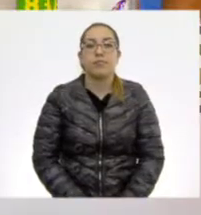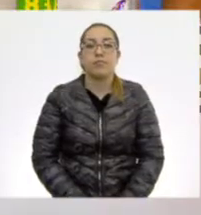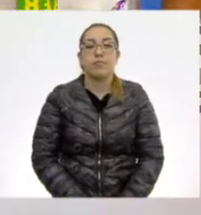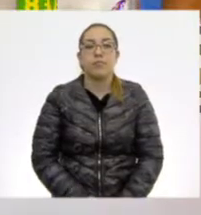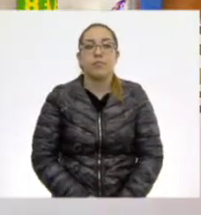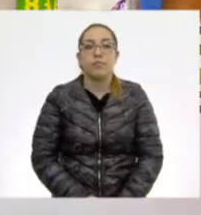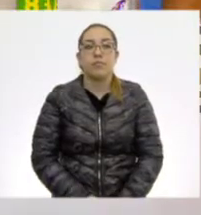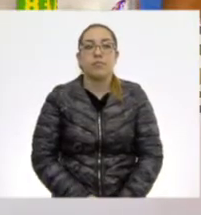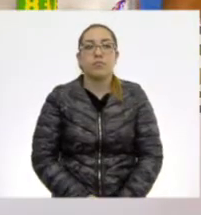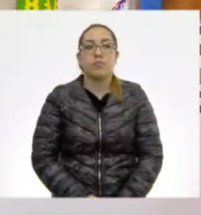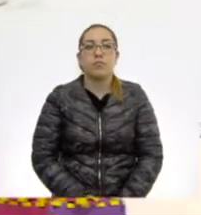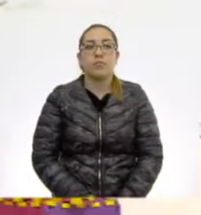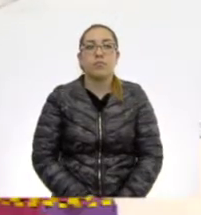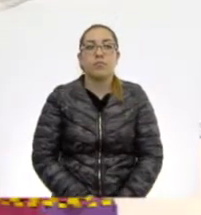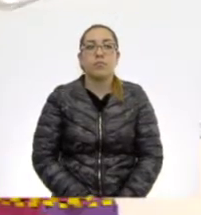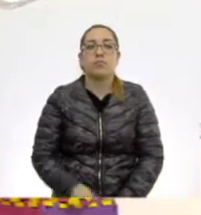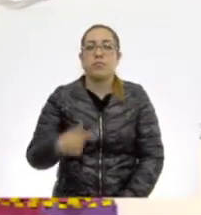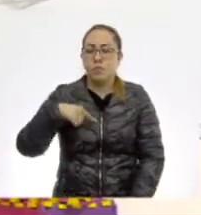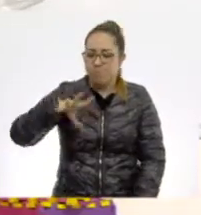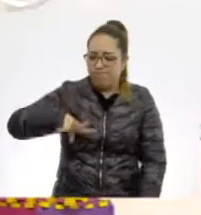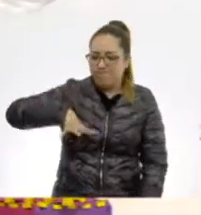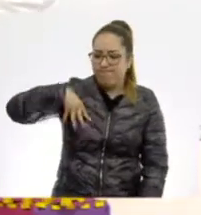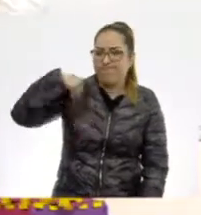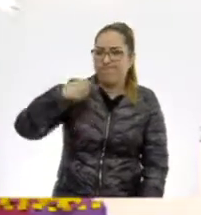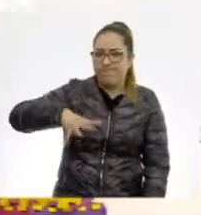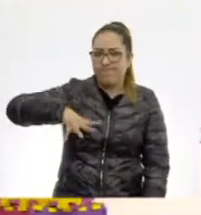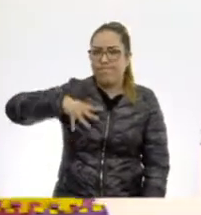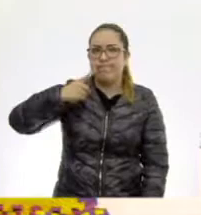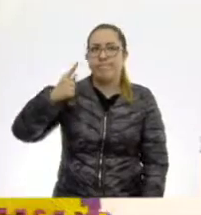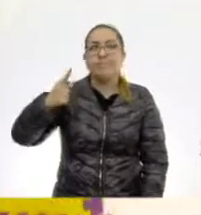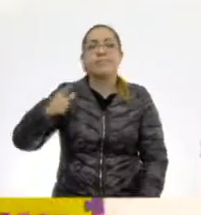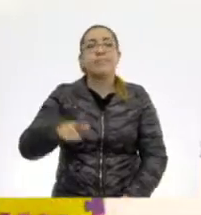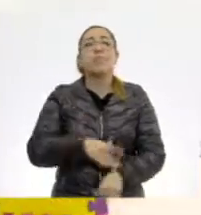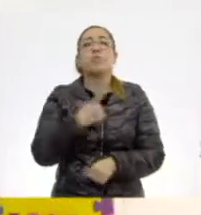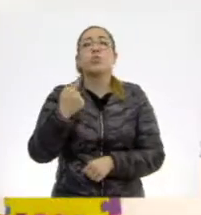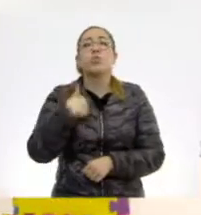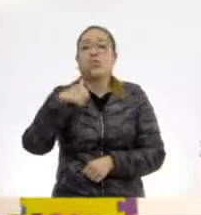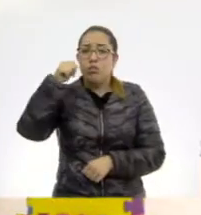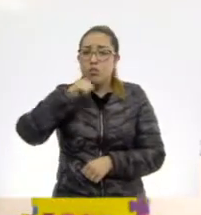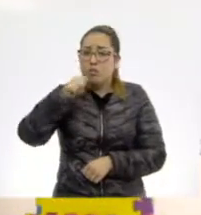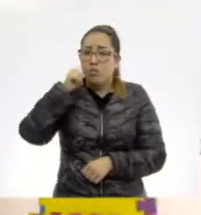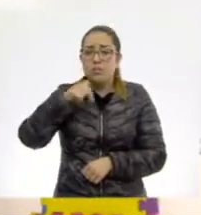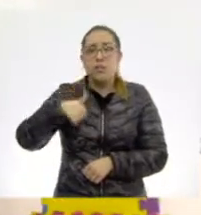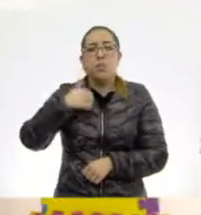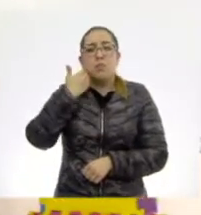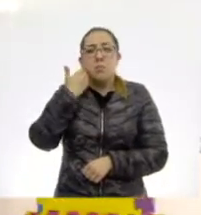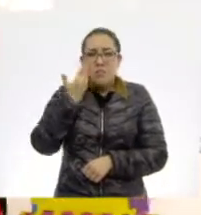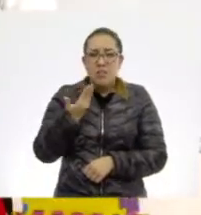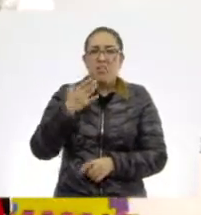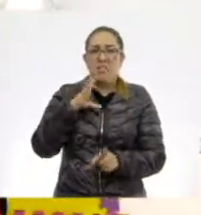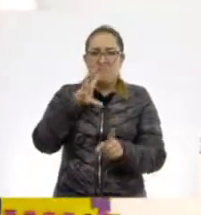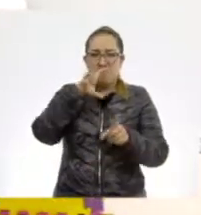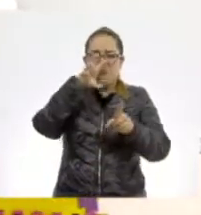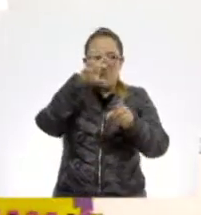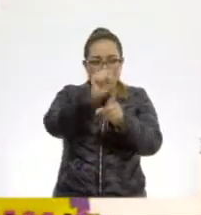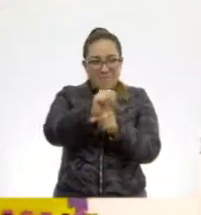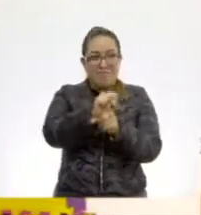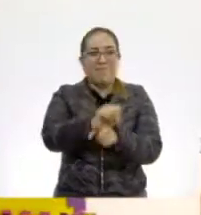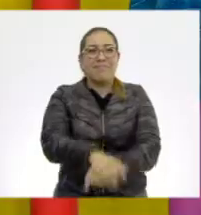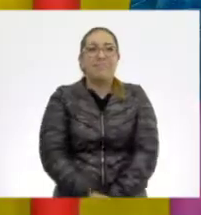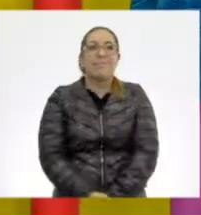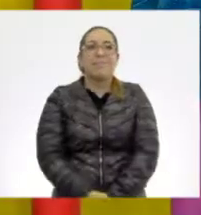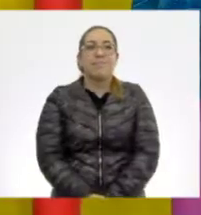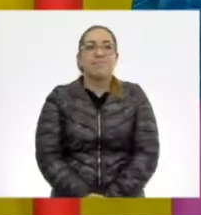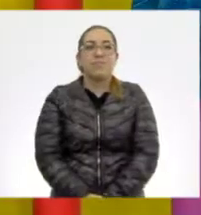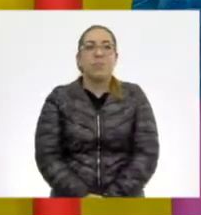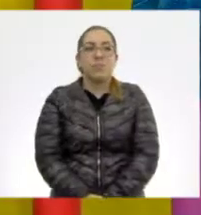Voy a empezar esta de perseverante y la voy a poner aquí porque siempre me gusta ir hacia adelante. Y empezar con